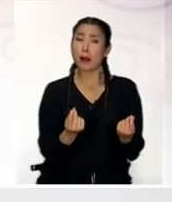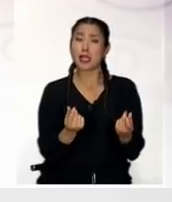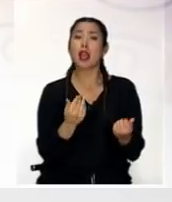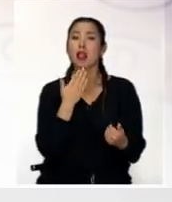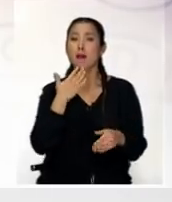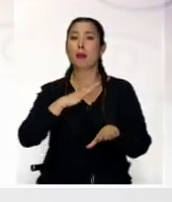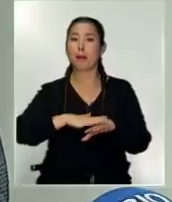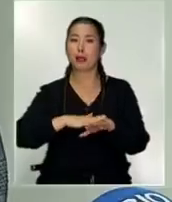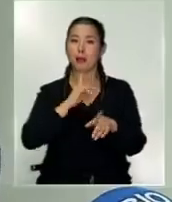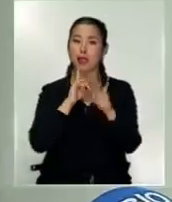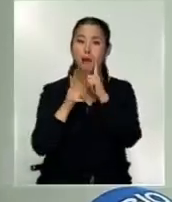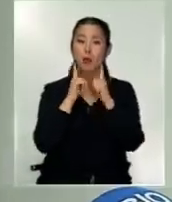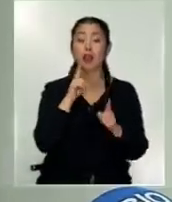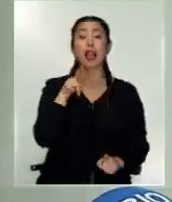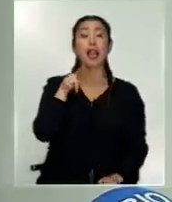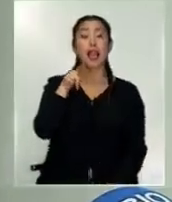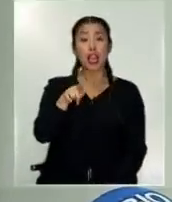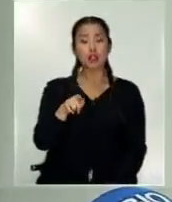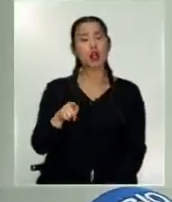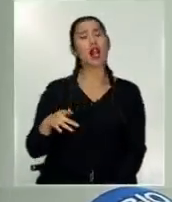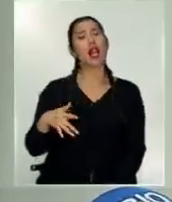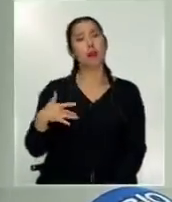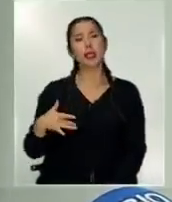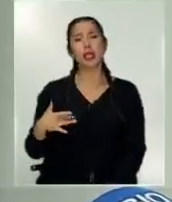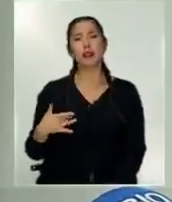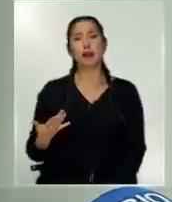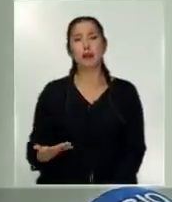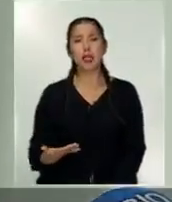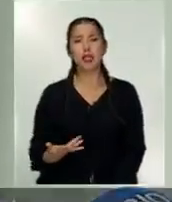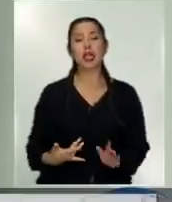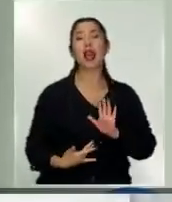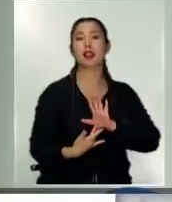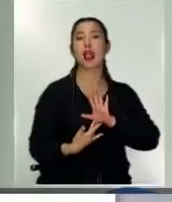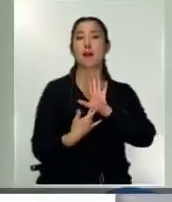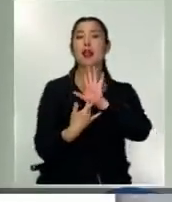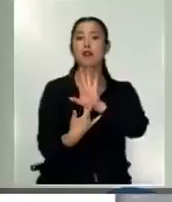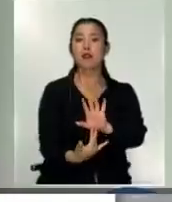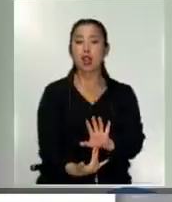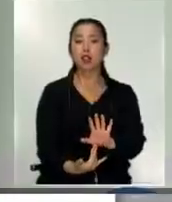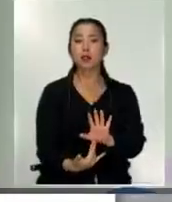en matemáticas. Eso lamentablemente queda de manifiesto